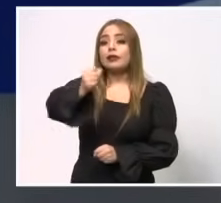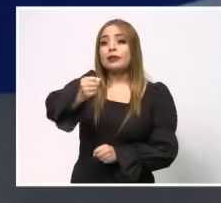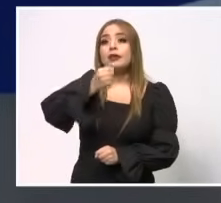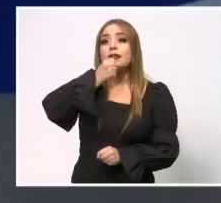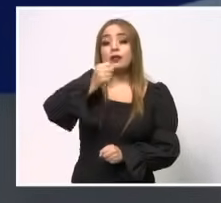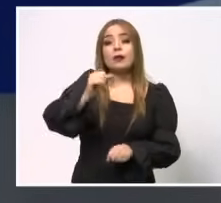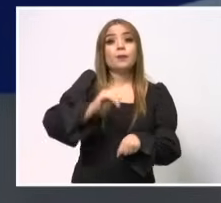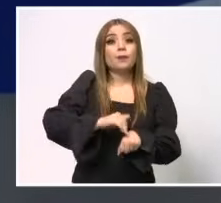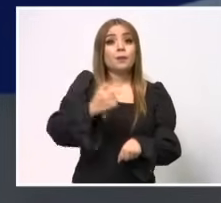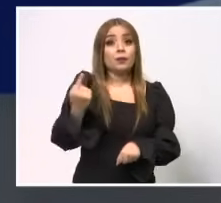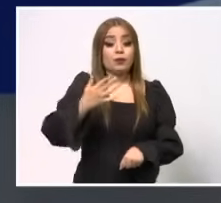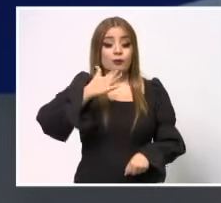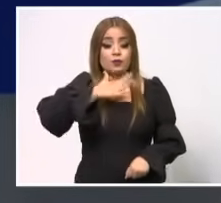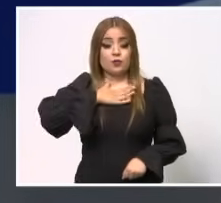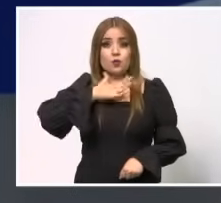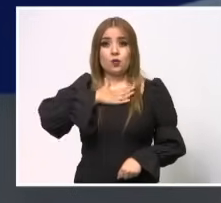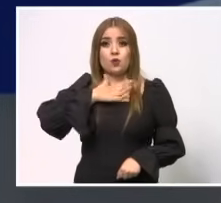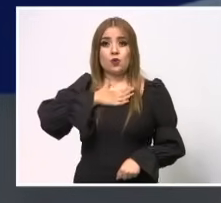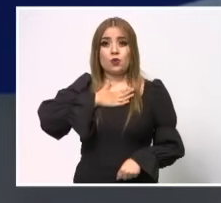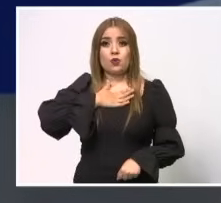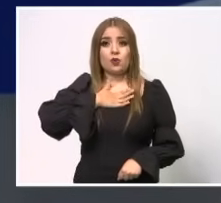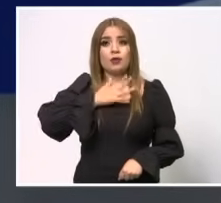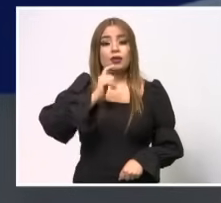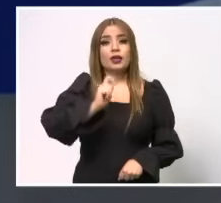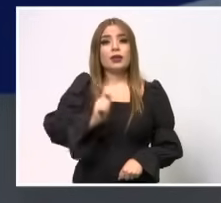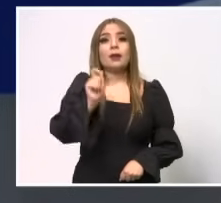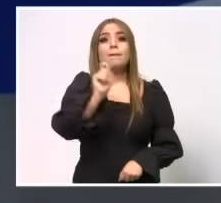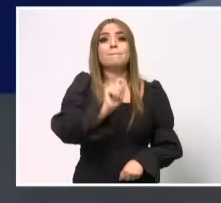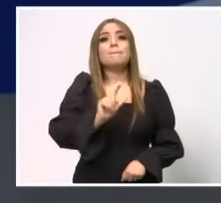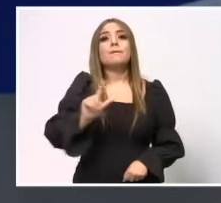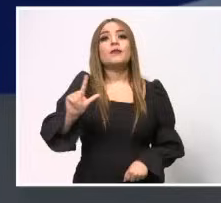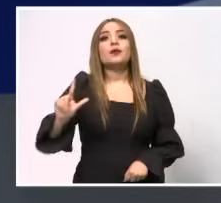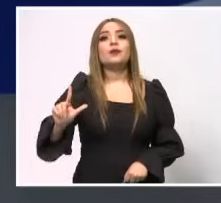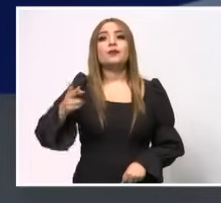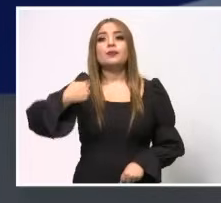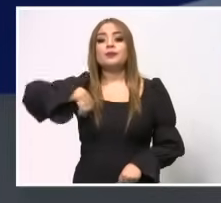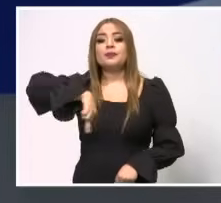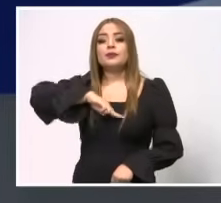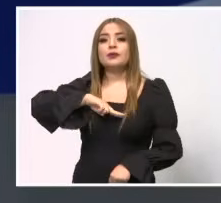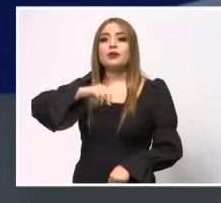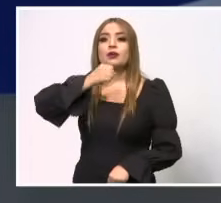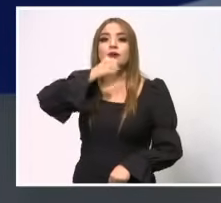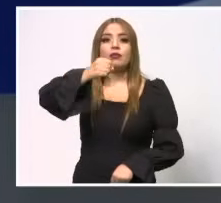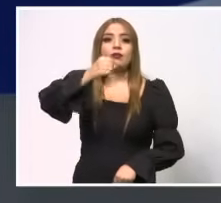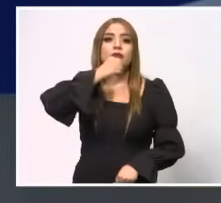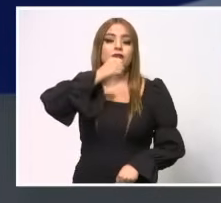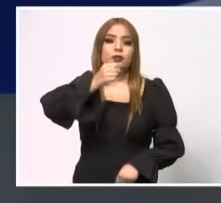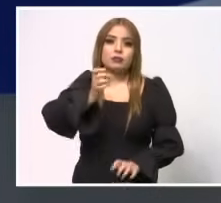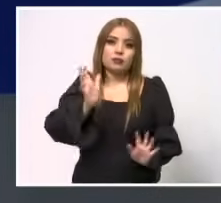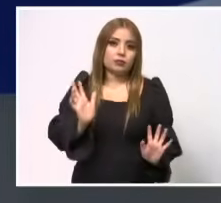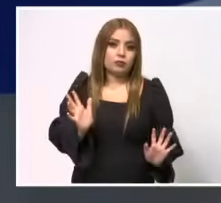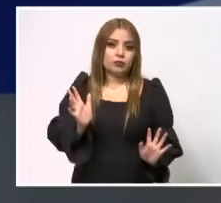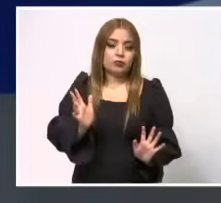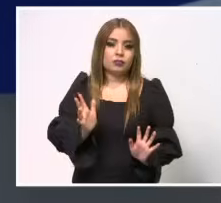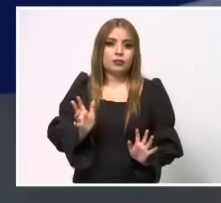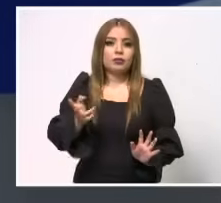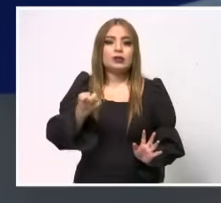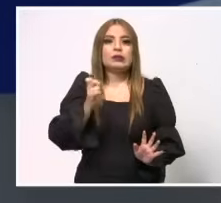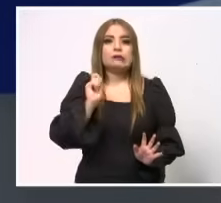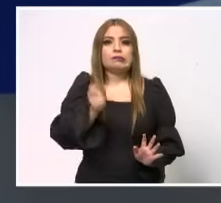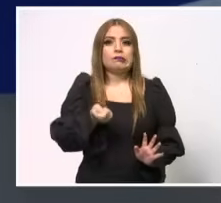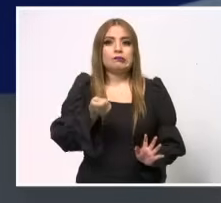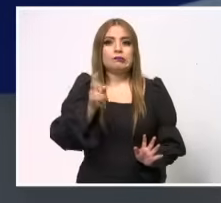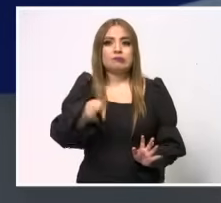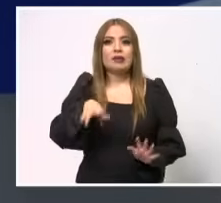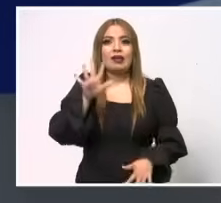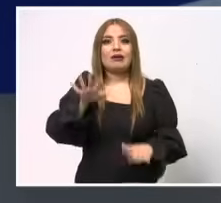la de nosotros es una profesión es un oficio que de alguna manera no se expone en